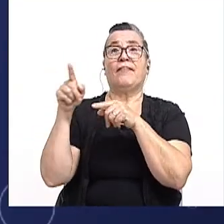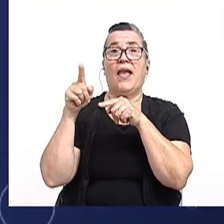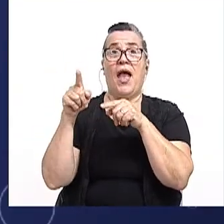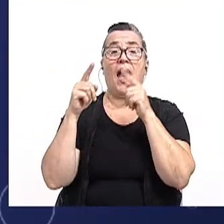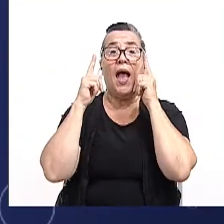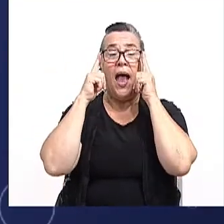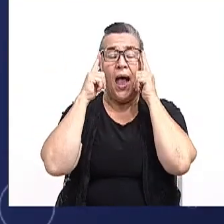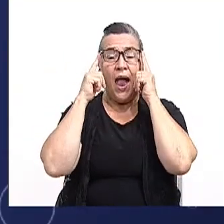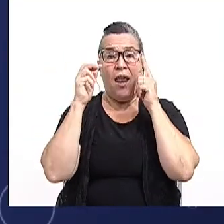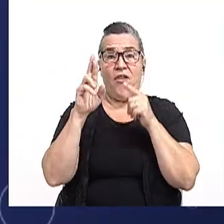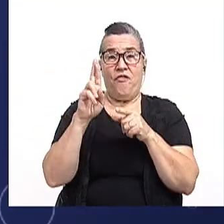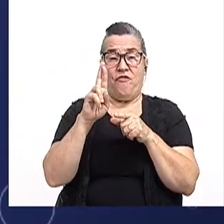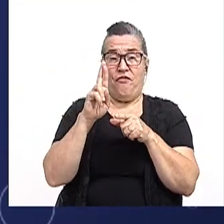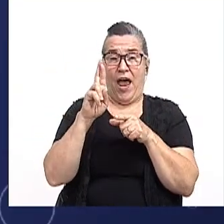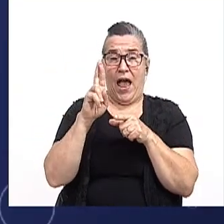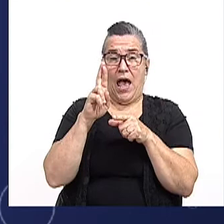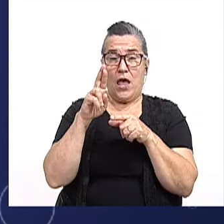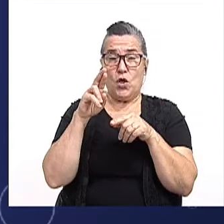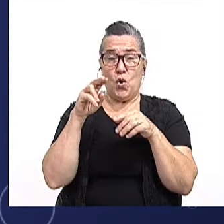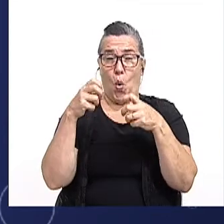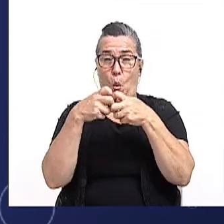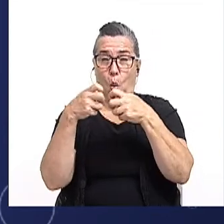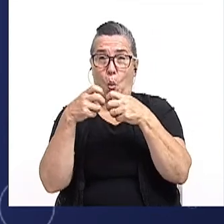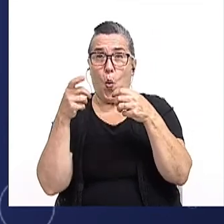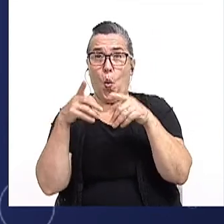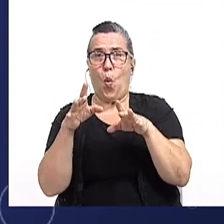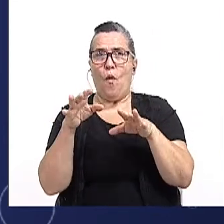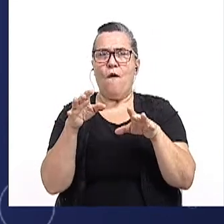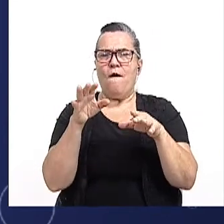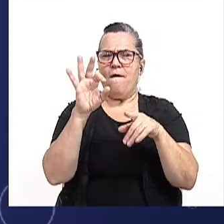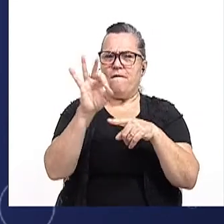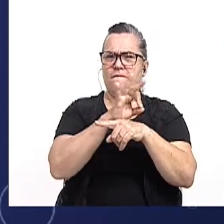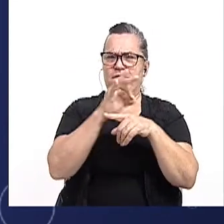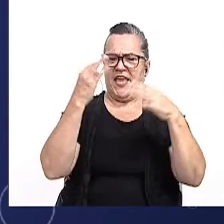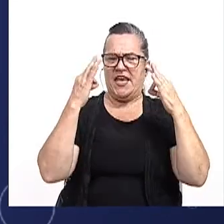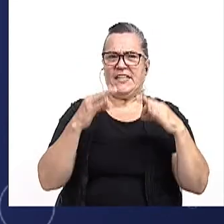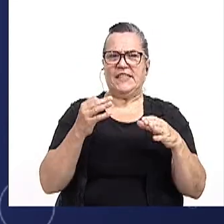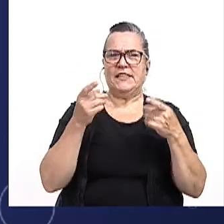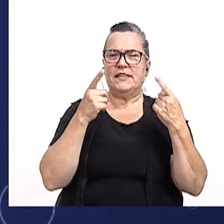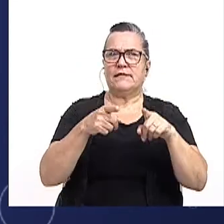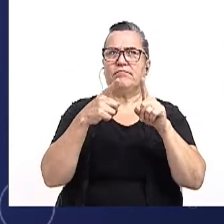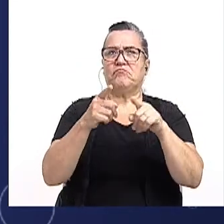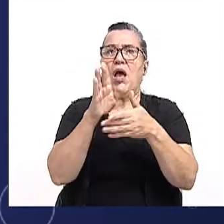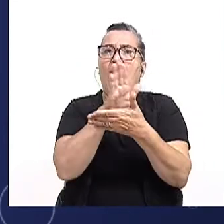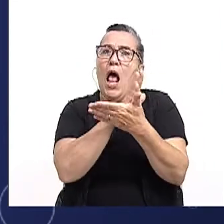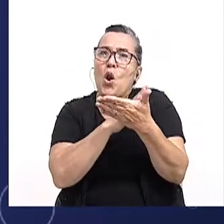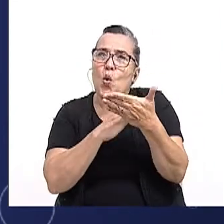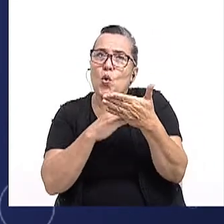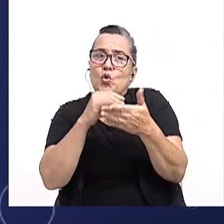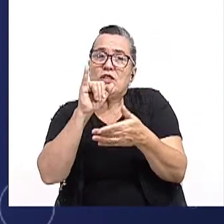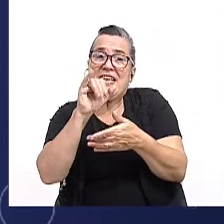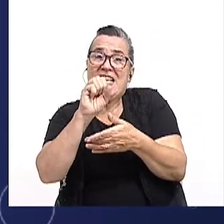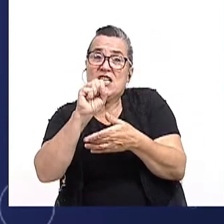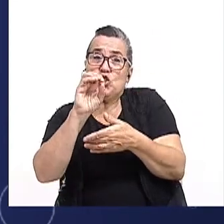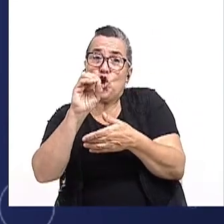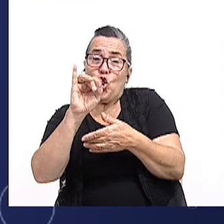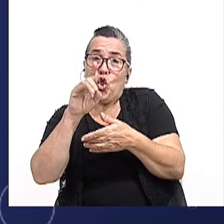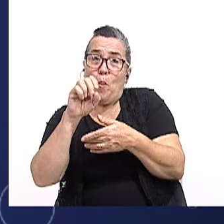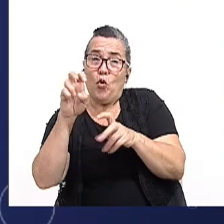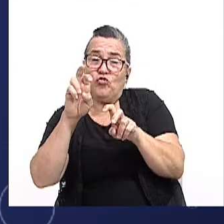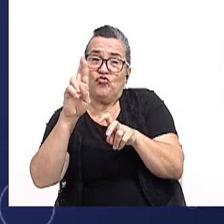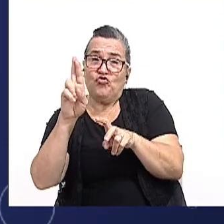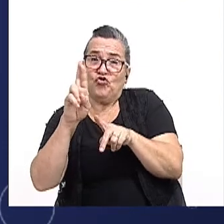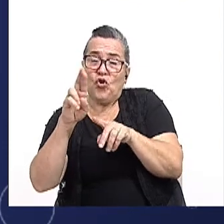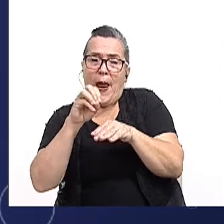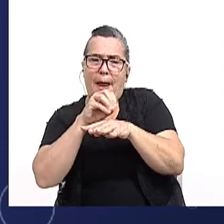definir radiactividad como ese fenómeno físico en el cual algunos isótopos radiactivos